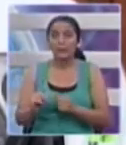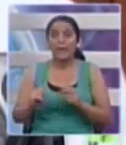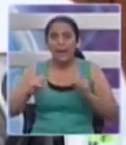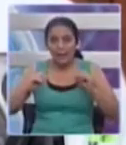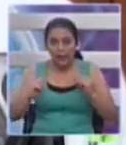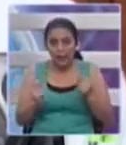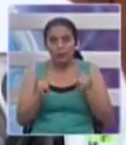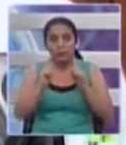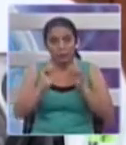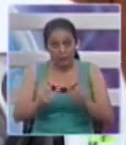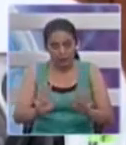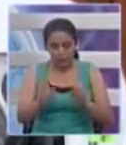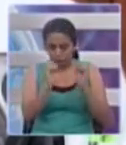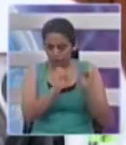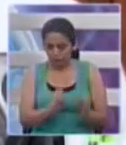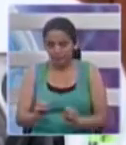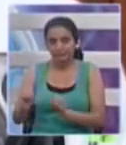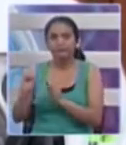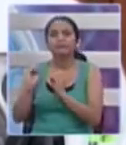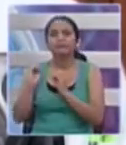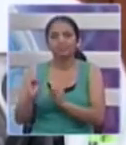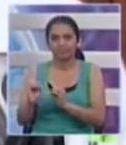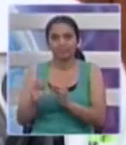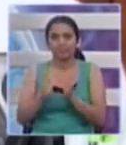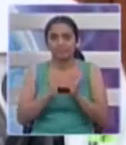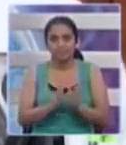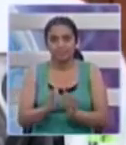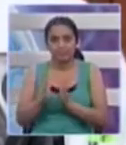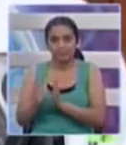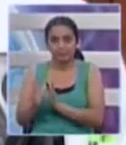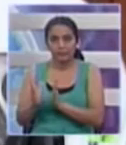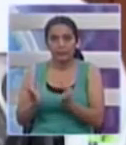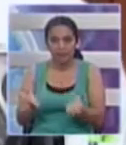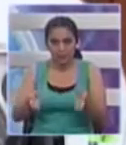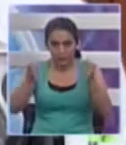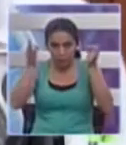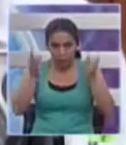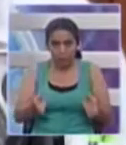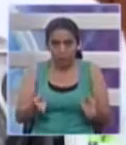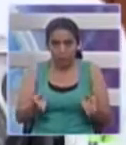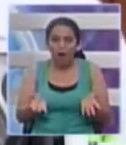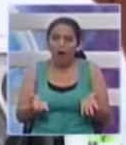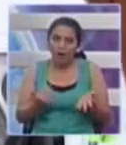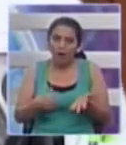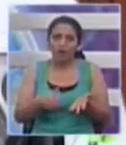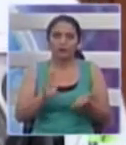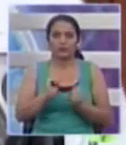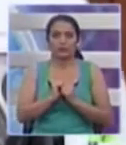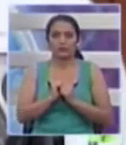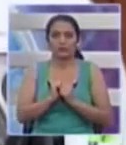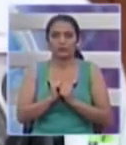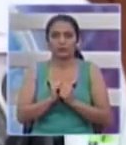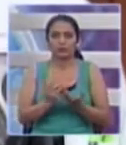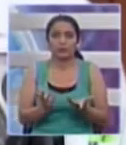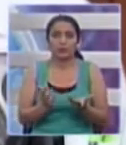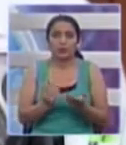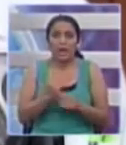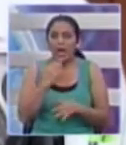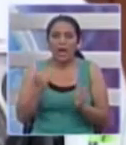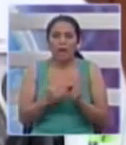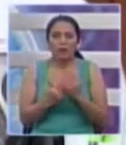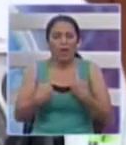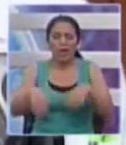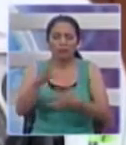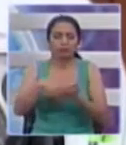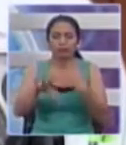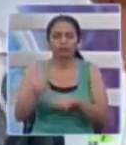pero hacer las cosas bien. Porque si no hay contundencia, se comparará lo uno con lo otro y se dirá que la tesis